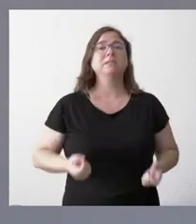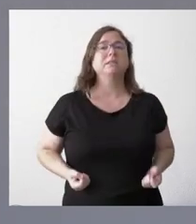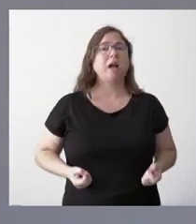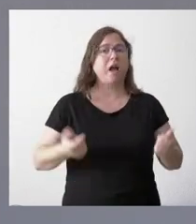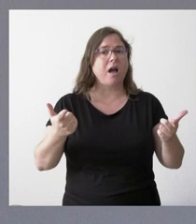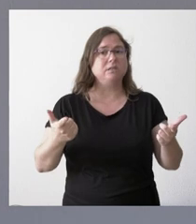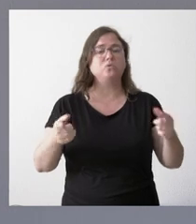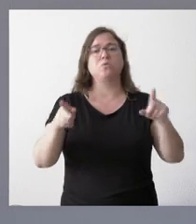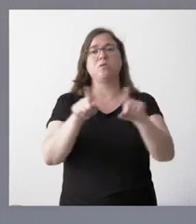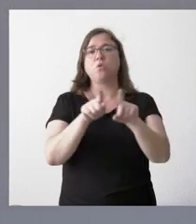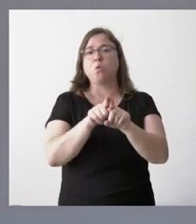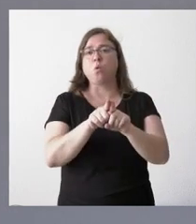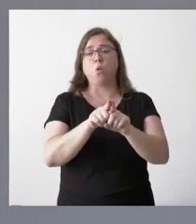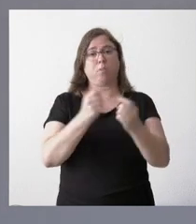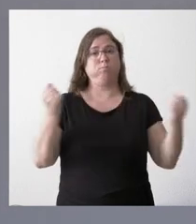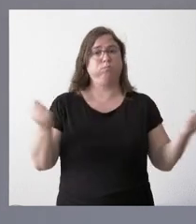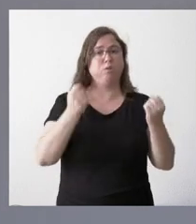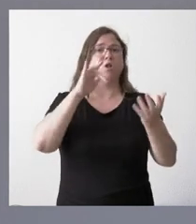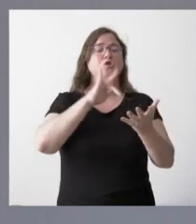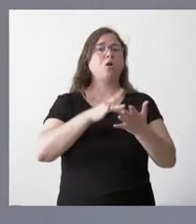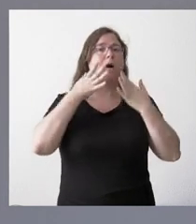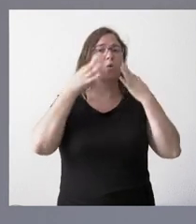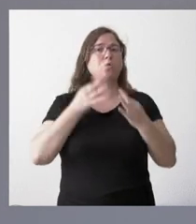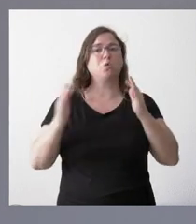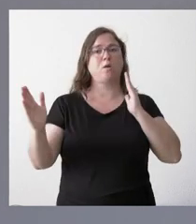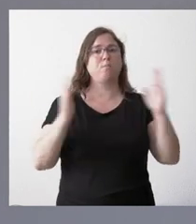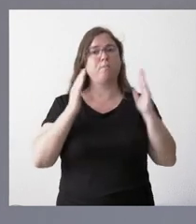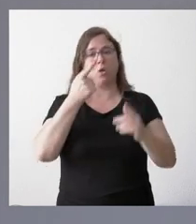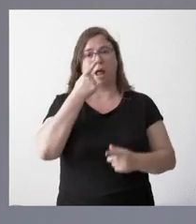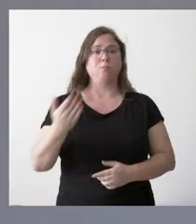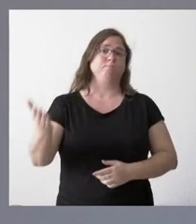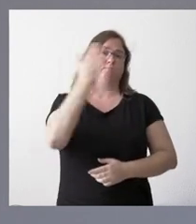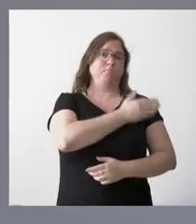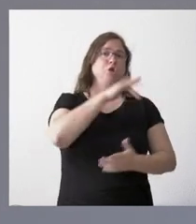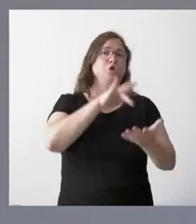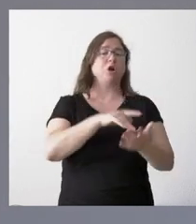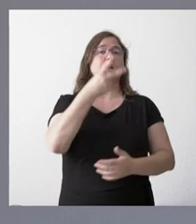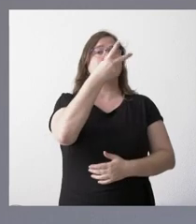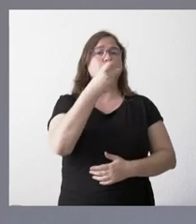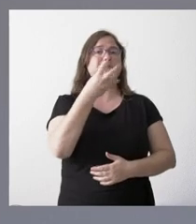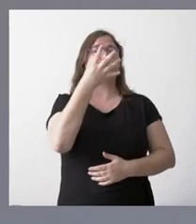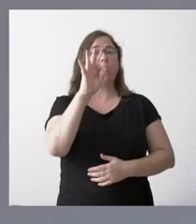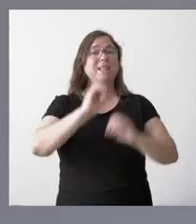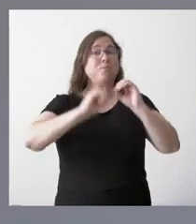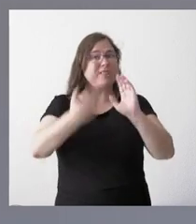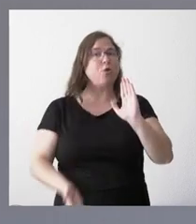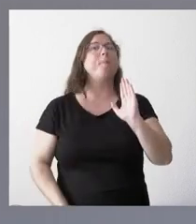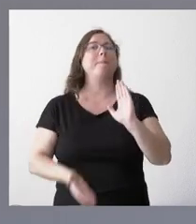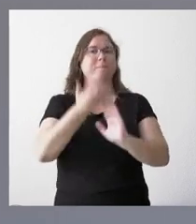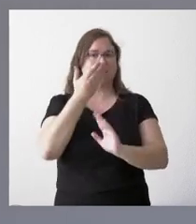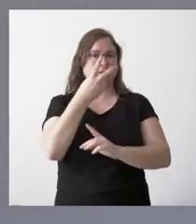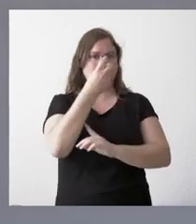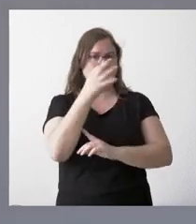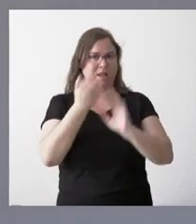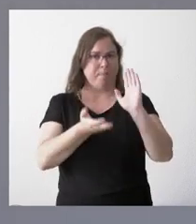esta actuación en relación con idéntico periodo del año precedente es un 240% superior. Nos da